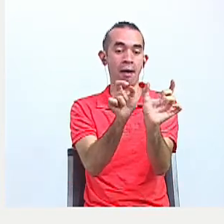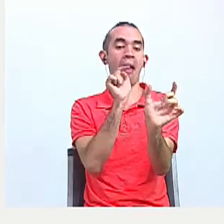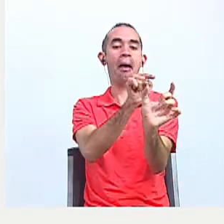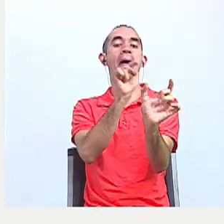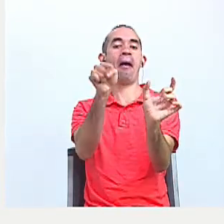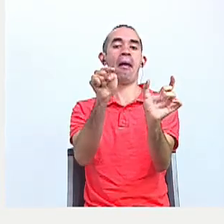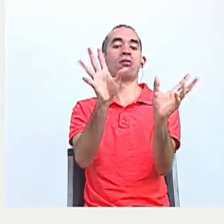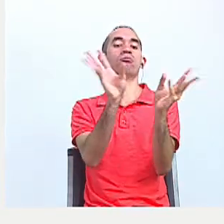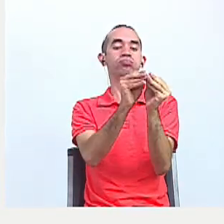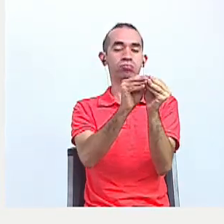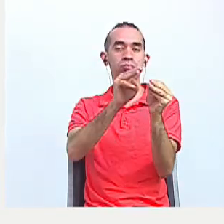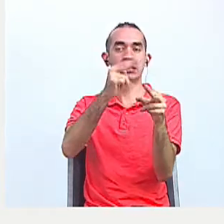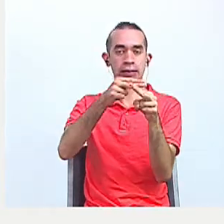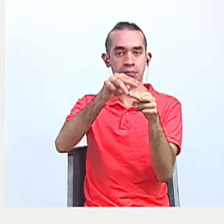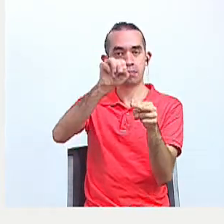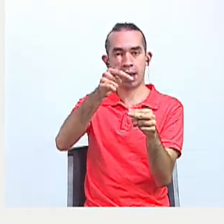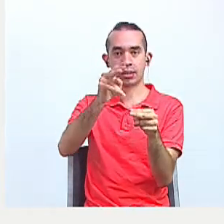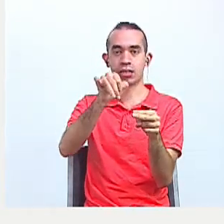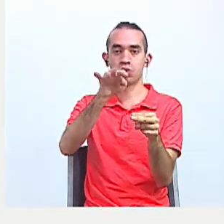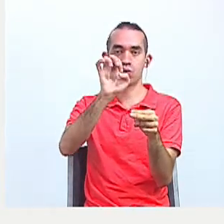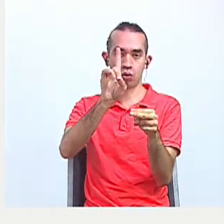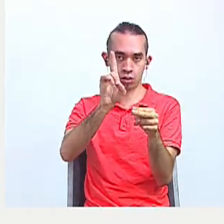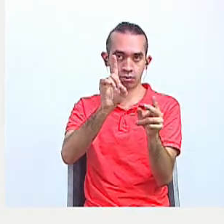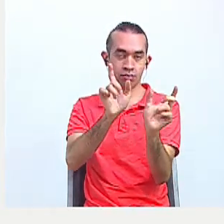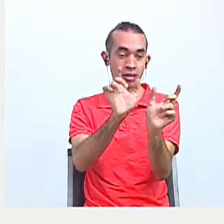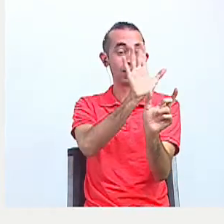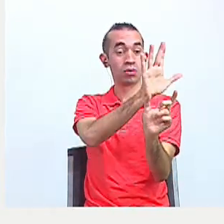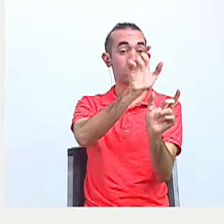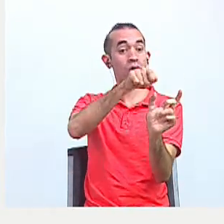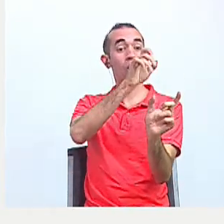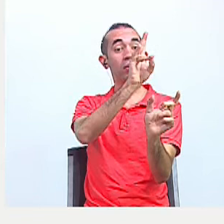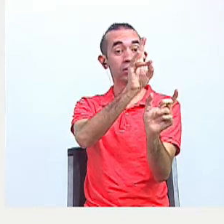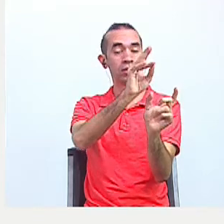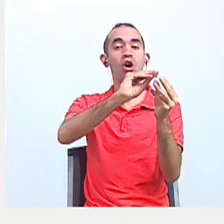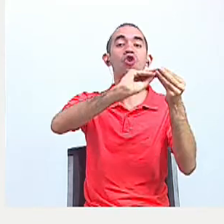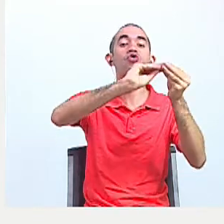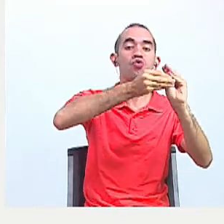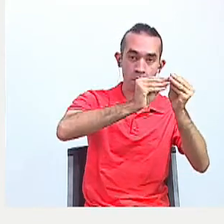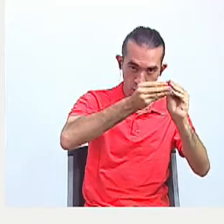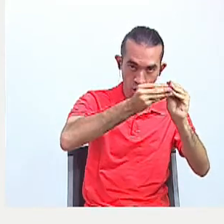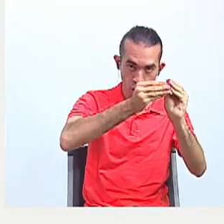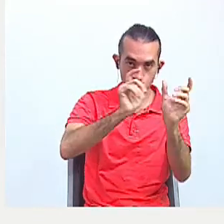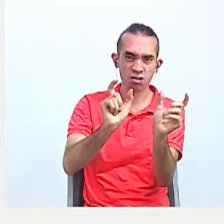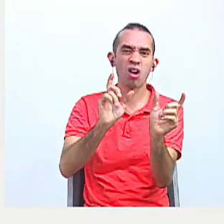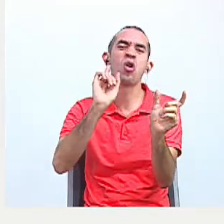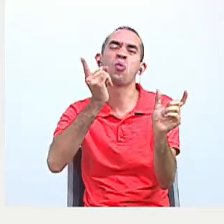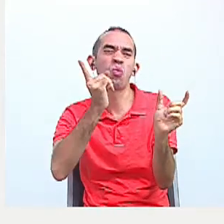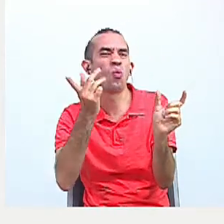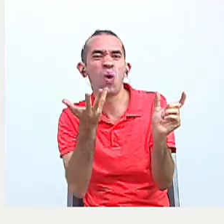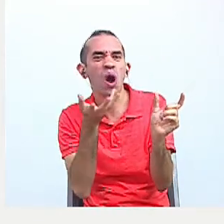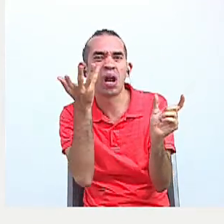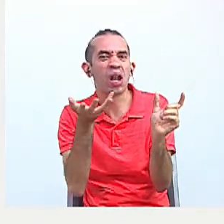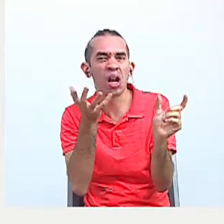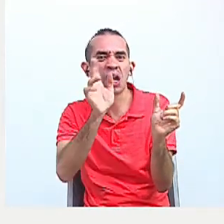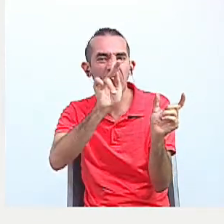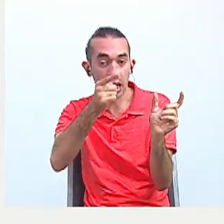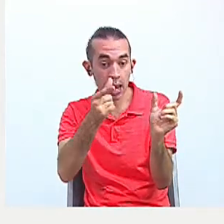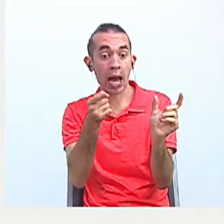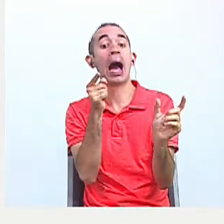Por eso, vemos que el 55,7 es el número y la unidad de medida, en este caso